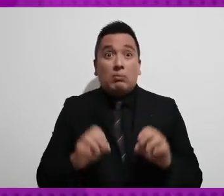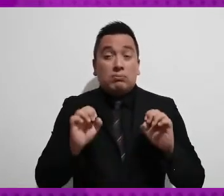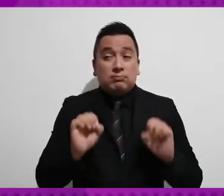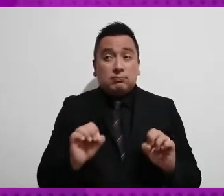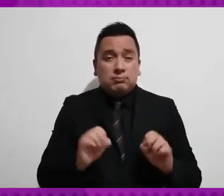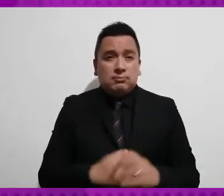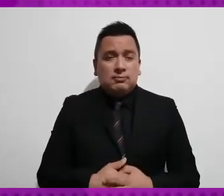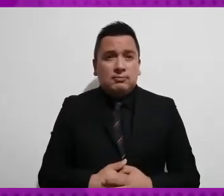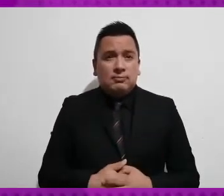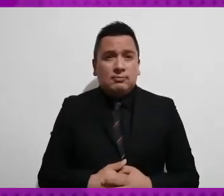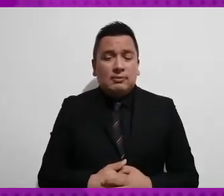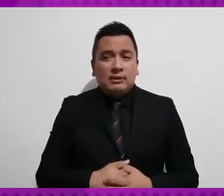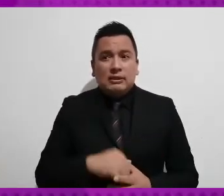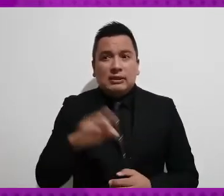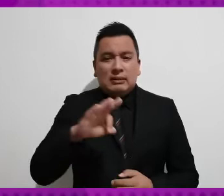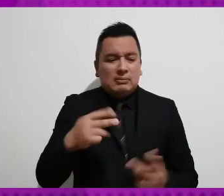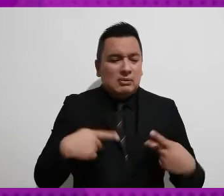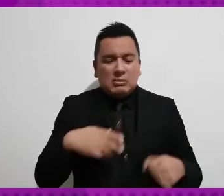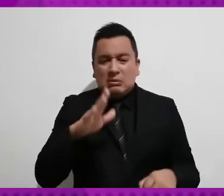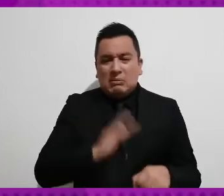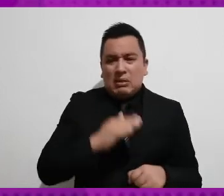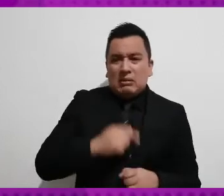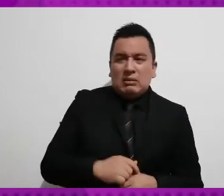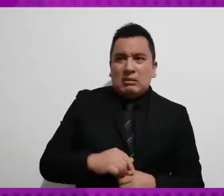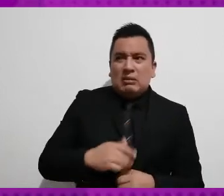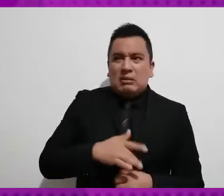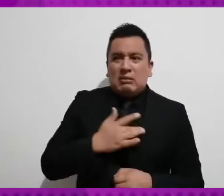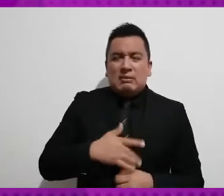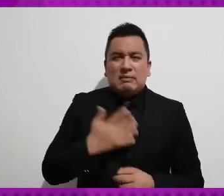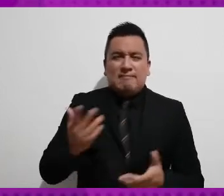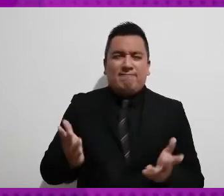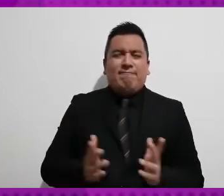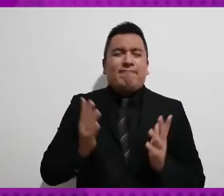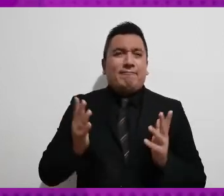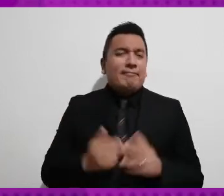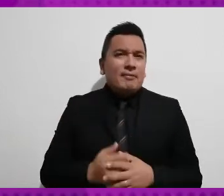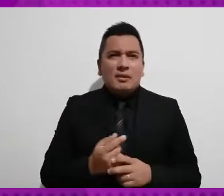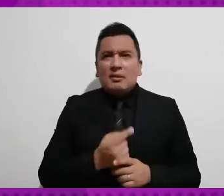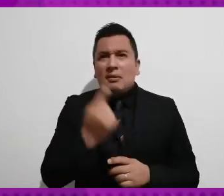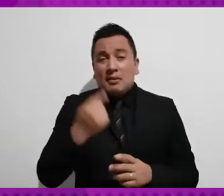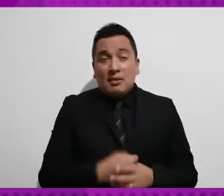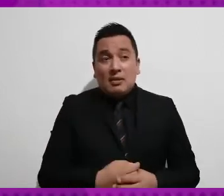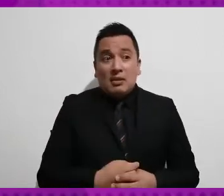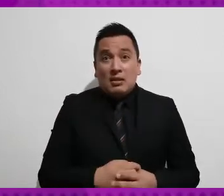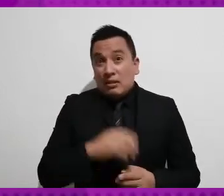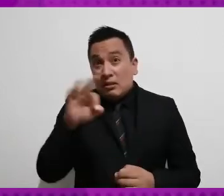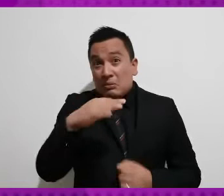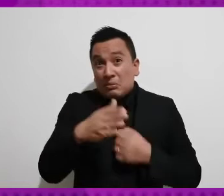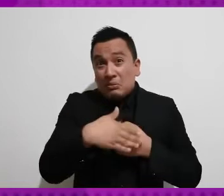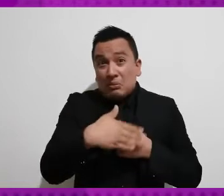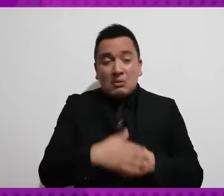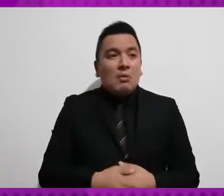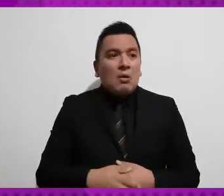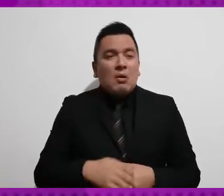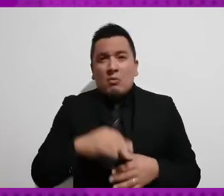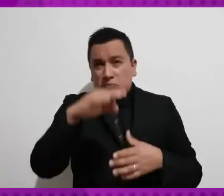hacia más ciudadanos y ciudadanas. ¿Por qué? Porque tenemos el problema que el día de la jornada electoral